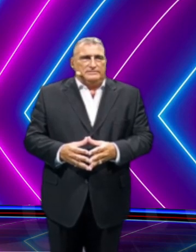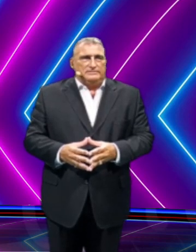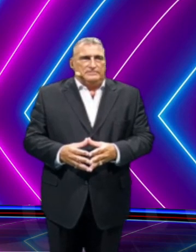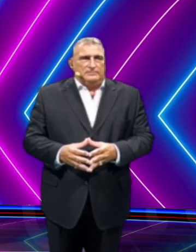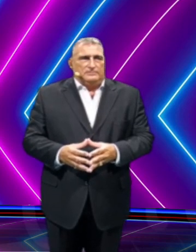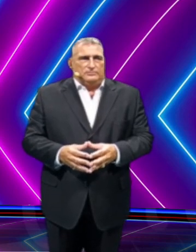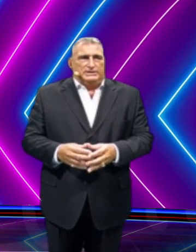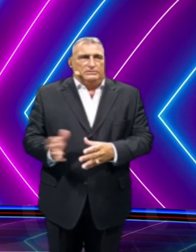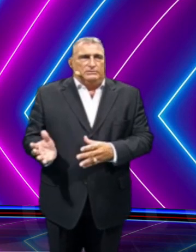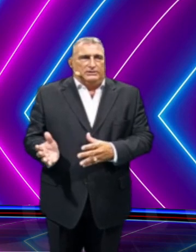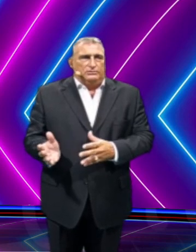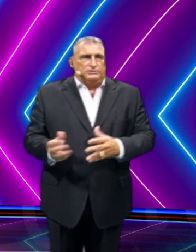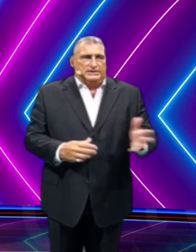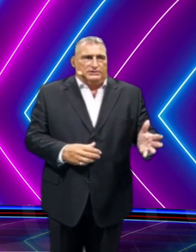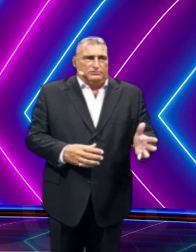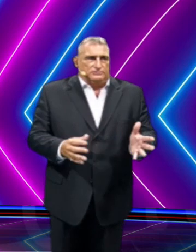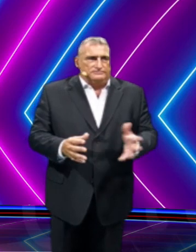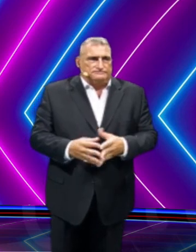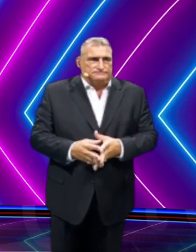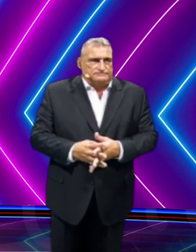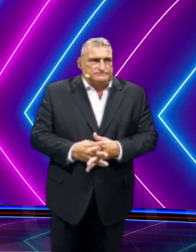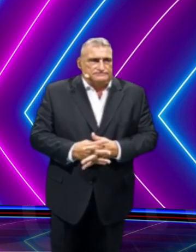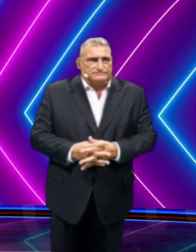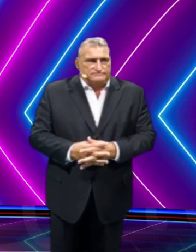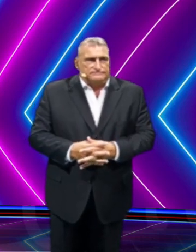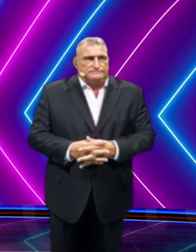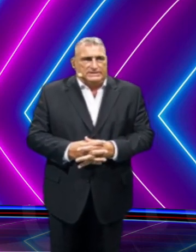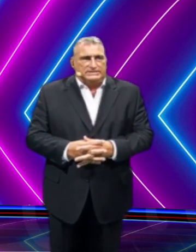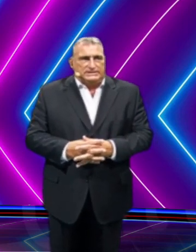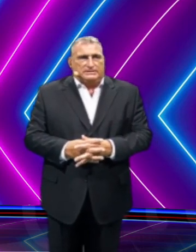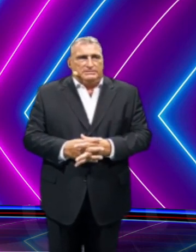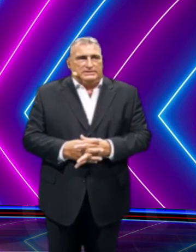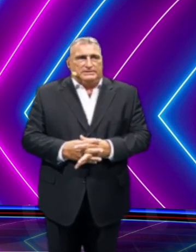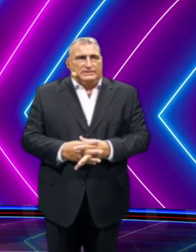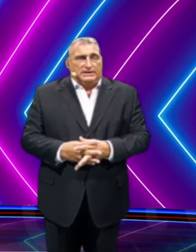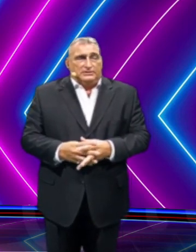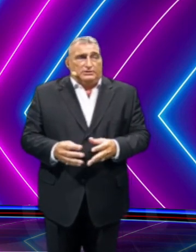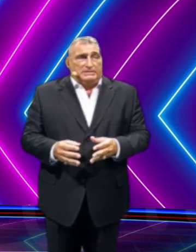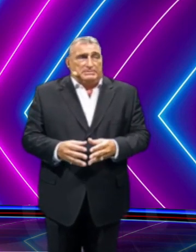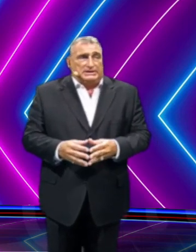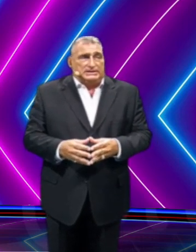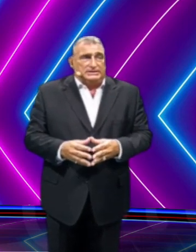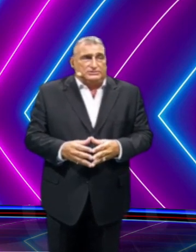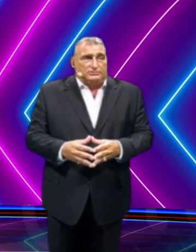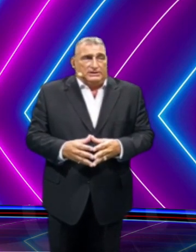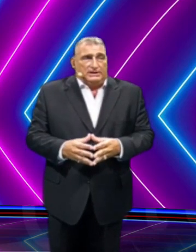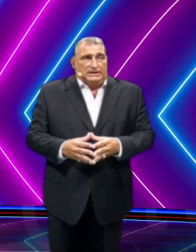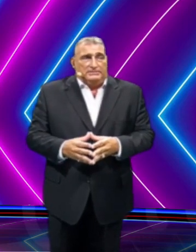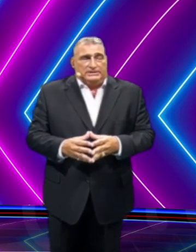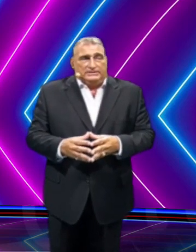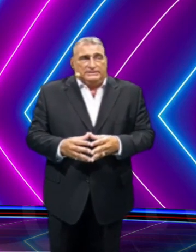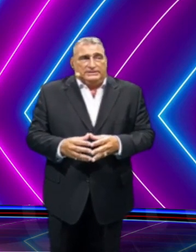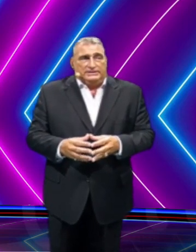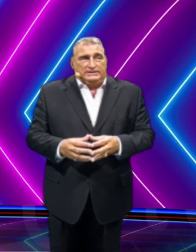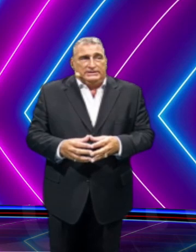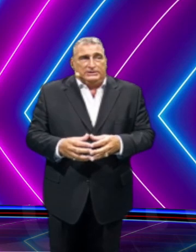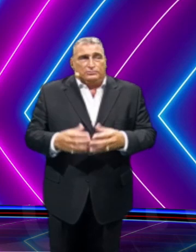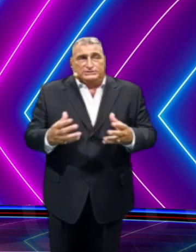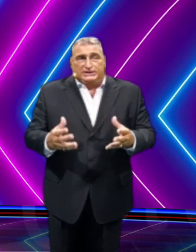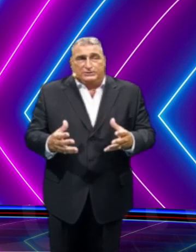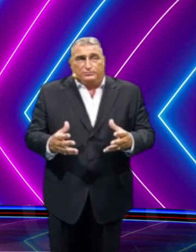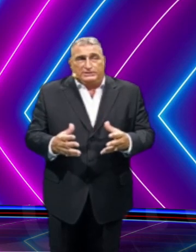empezamos a O politizar estás de un todo, porque lado ya o estás estamos de del un lado otro. o estamos del otro. Exactamente. No, y aparte de eso, a ver,